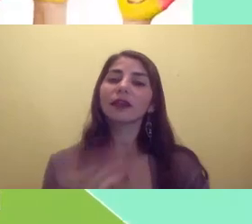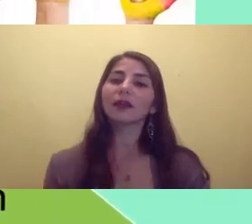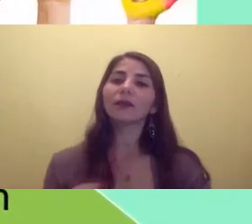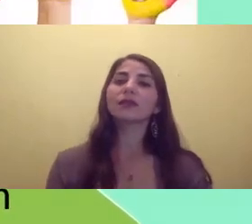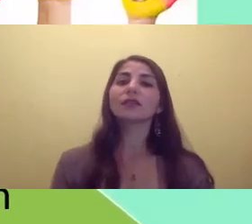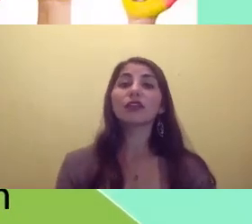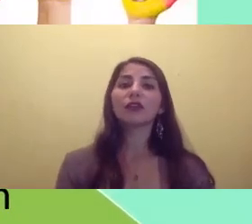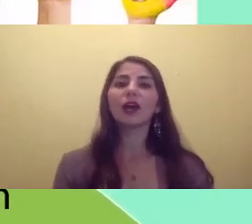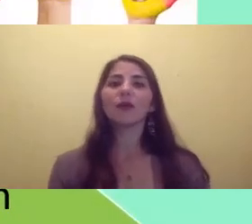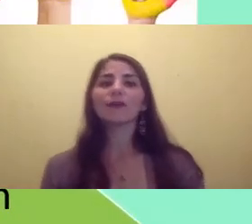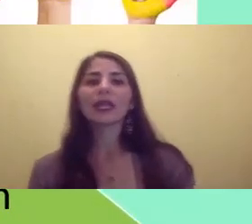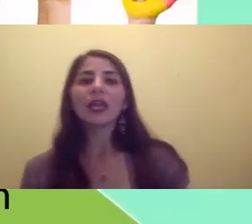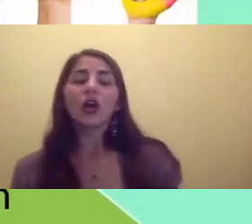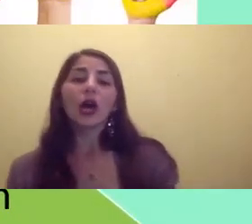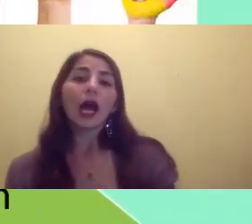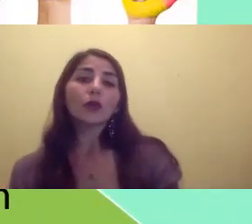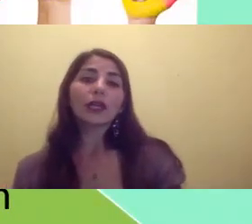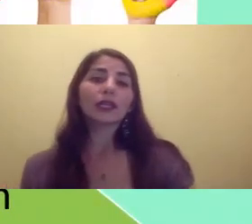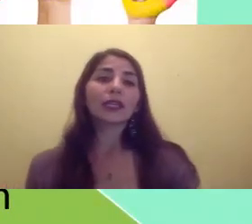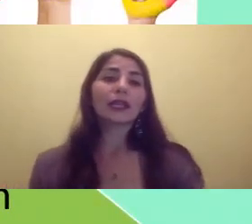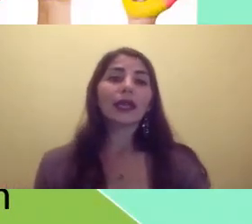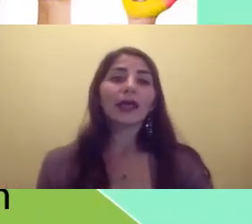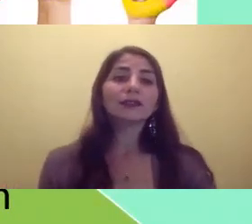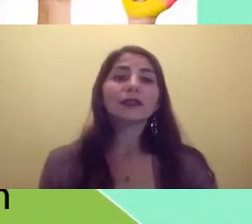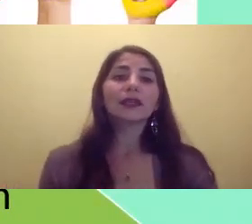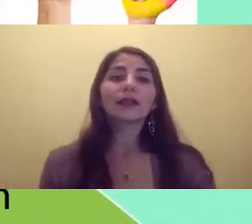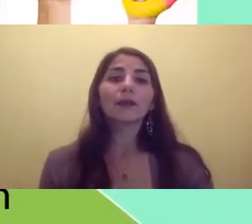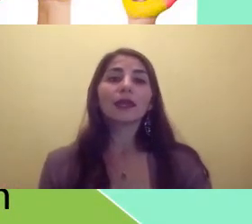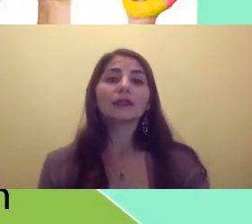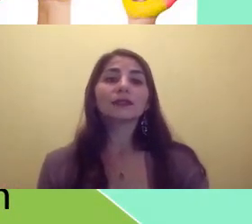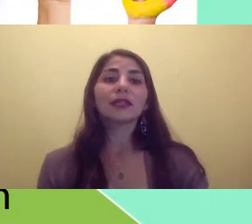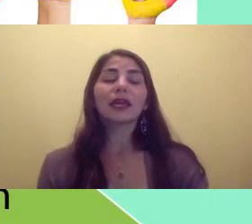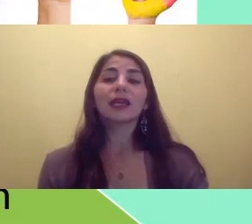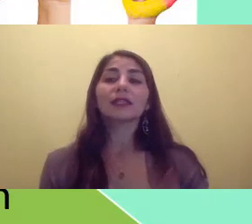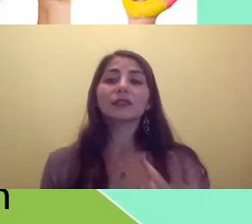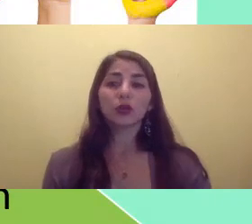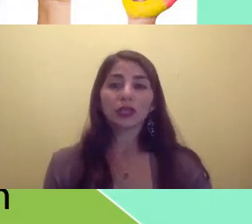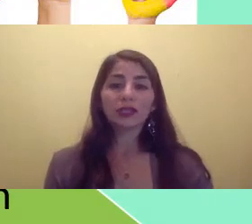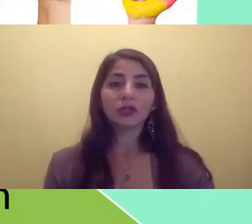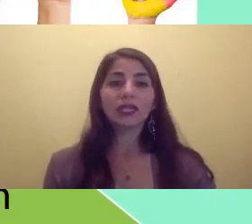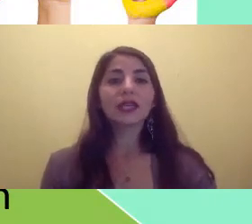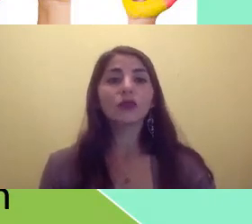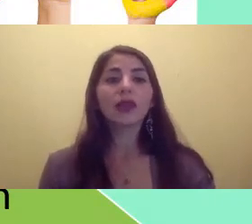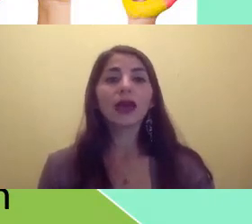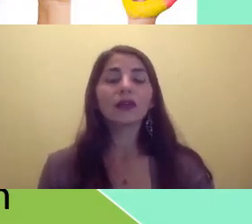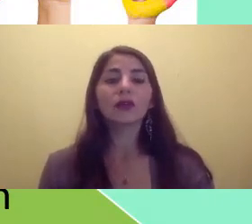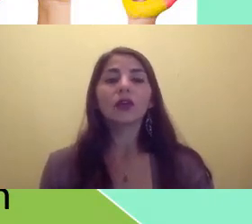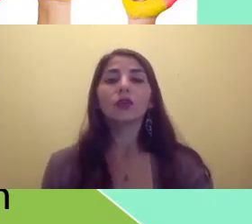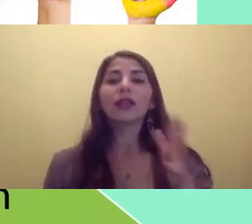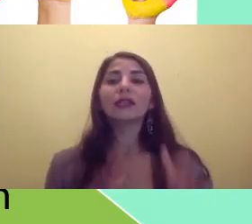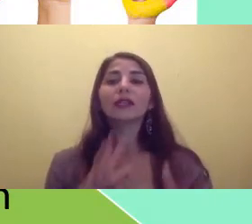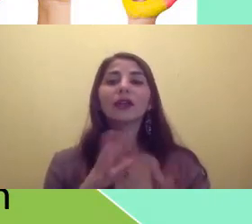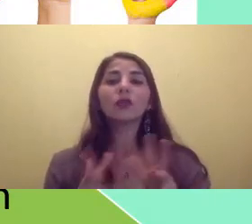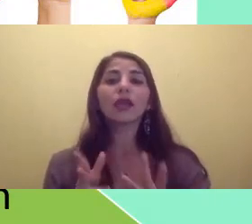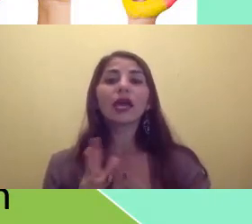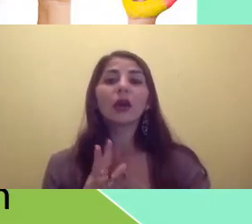diferencias que van a cambiar el significado. Algunas generalidades también sería que es importante utilizar una mano,